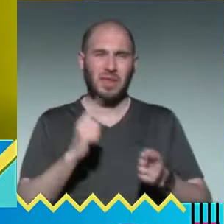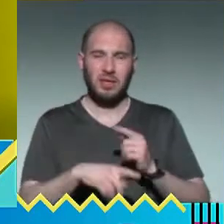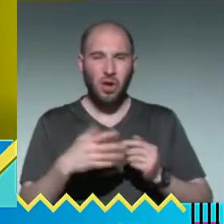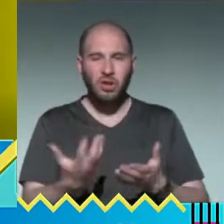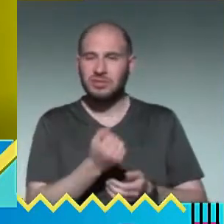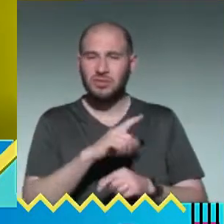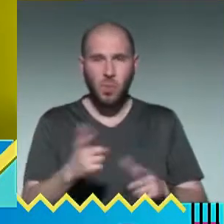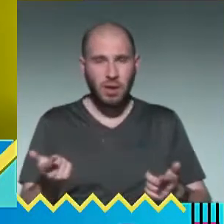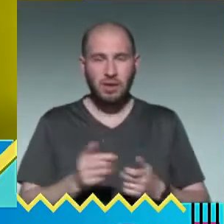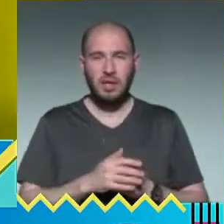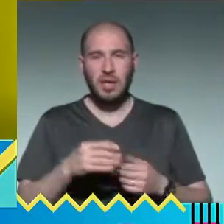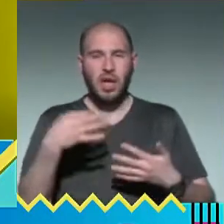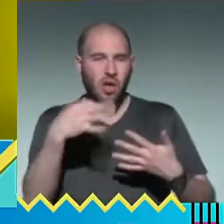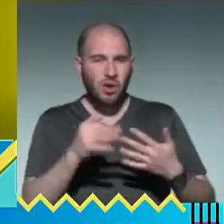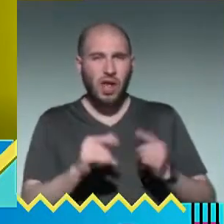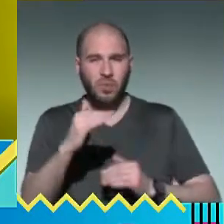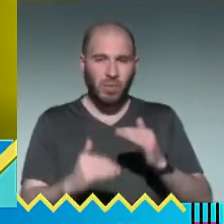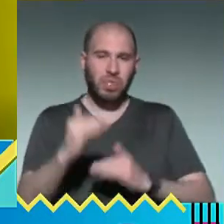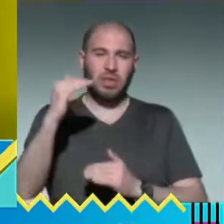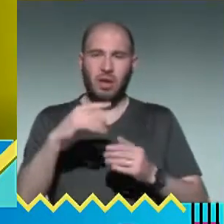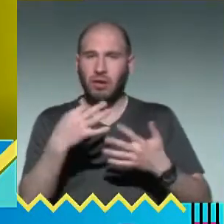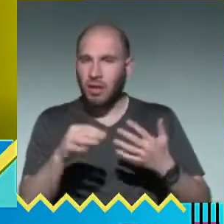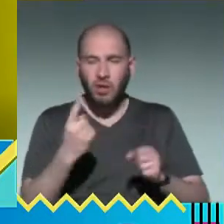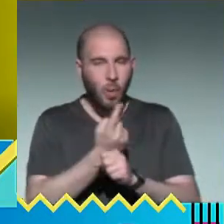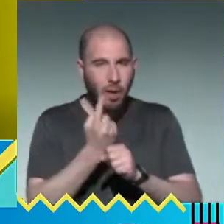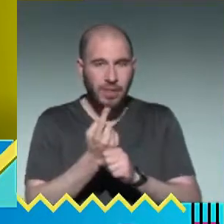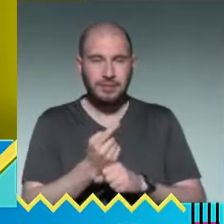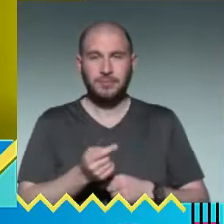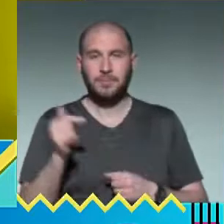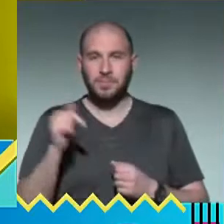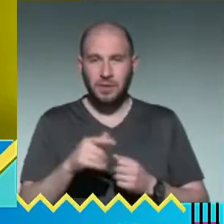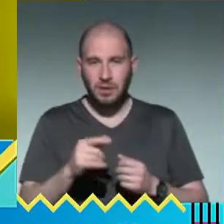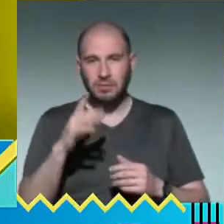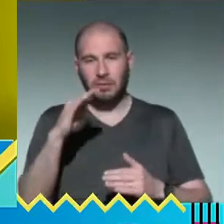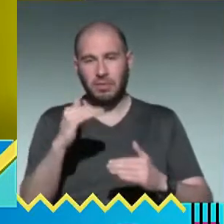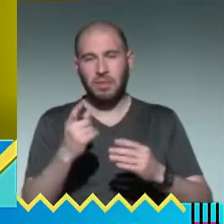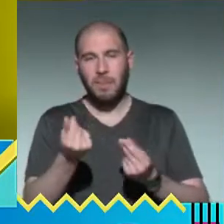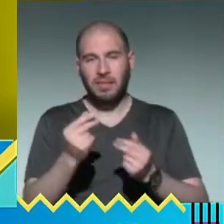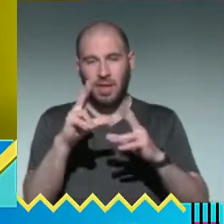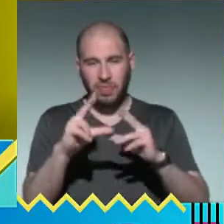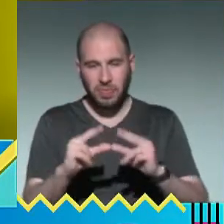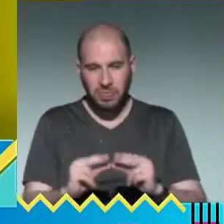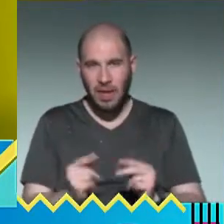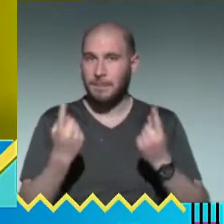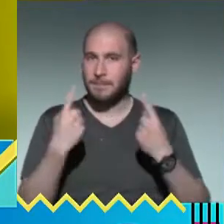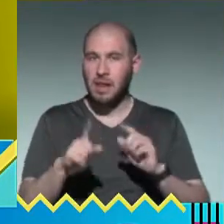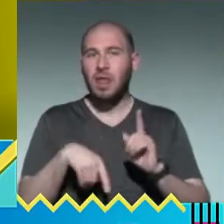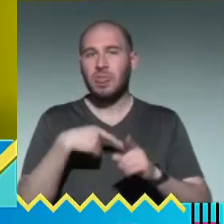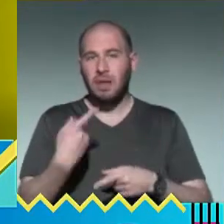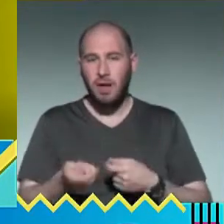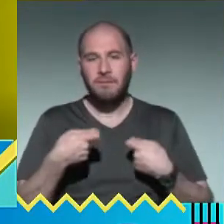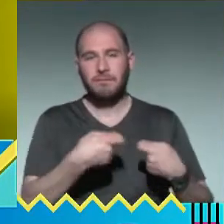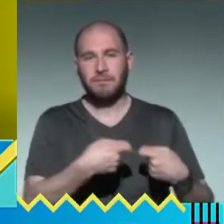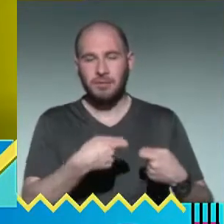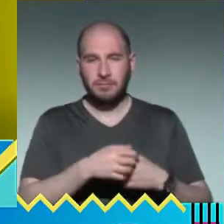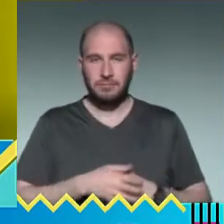logrado todavía de corregir ciertos desequilibrios, hicieron justamente que se fuera bajando el déficit, pero que después había que